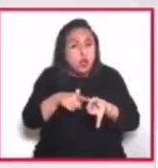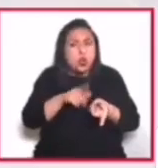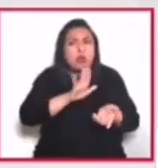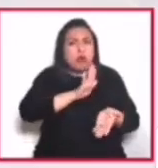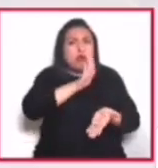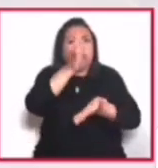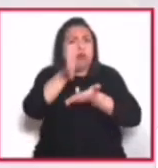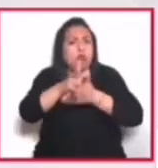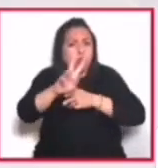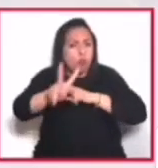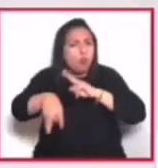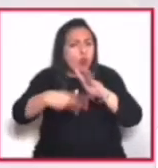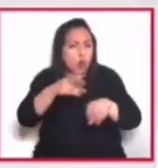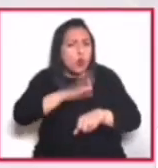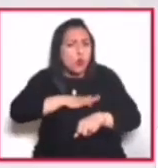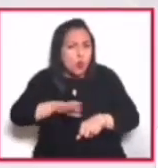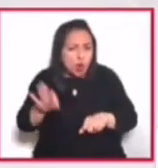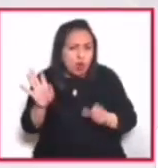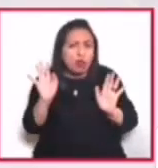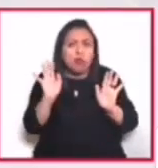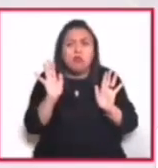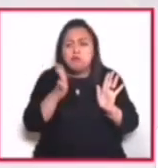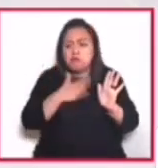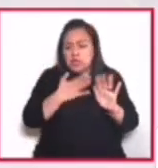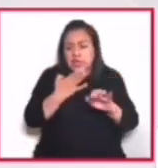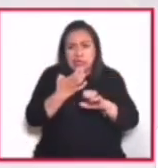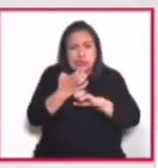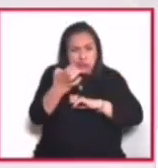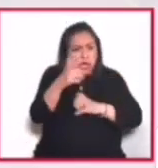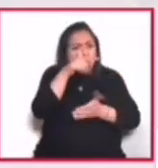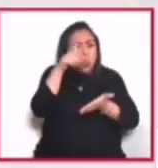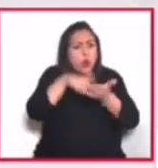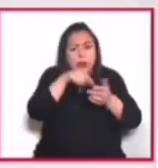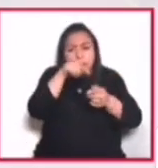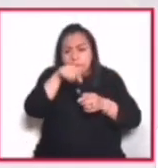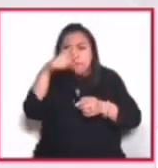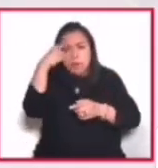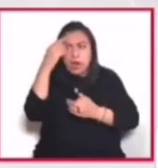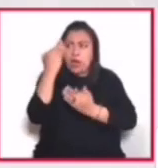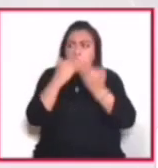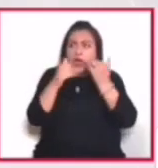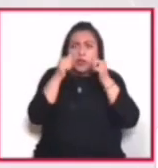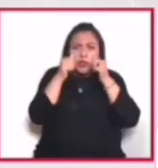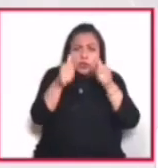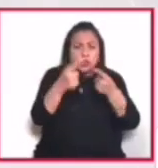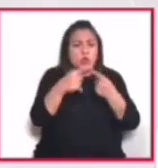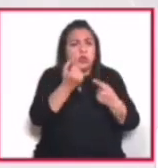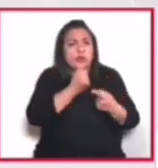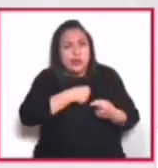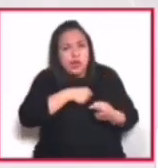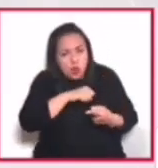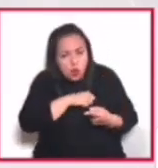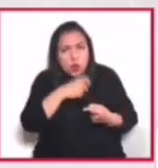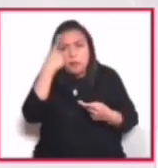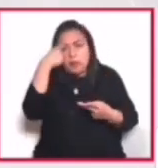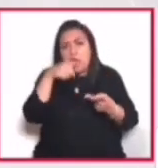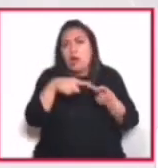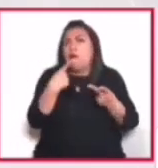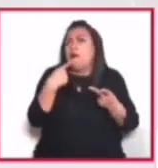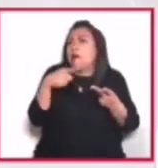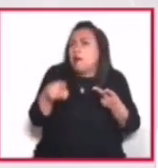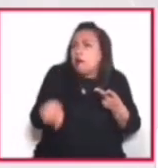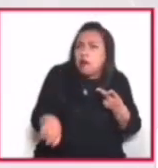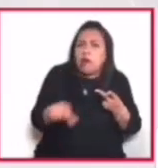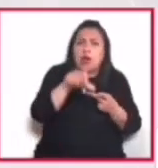a dónde puedes acudir en tu estado para recibir atención en salud, para poder poner una denuncia